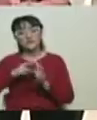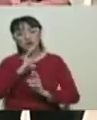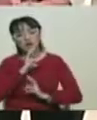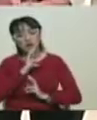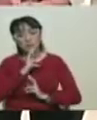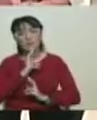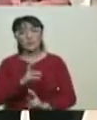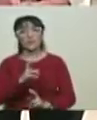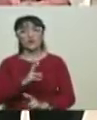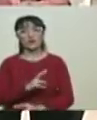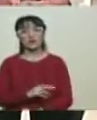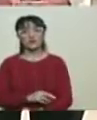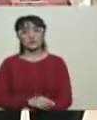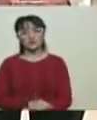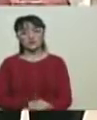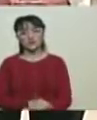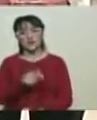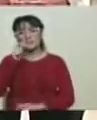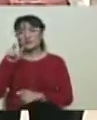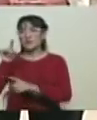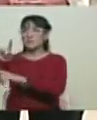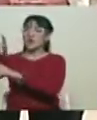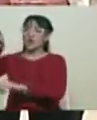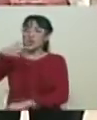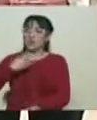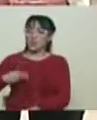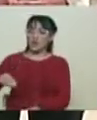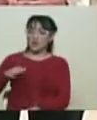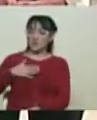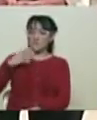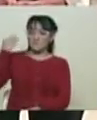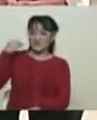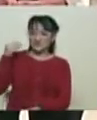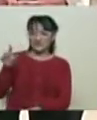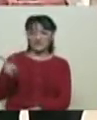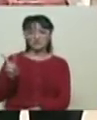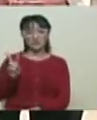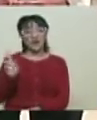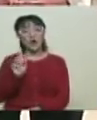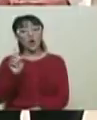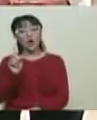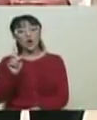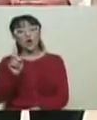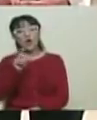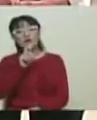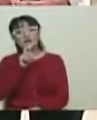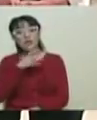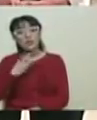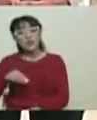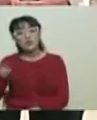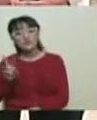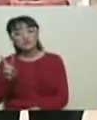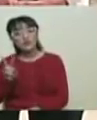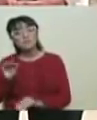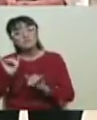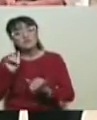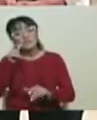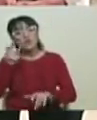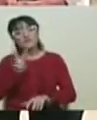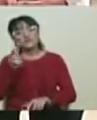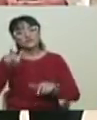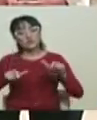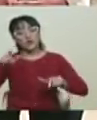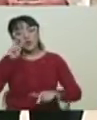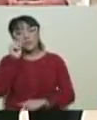que se creen dueños de este país. Desde el norte, no. Los dueños de este país somos los venezolanos, son las